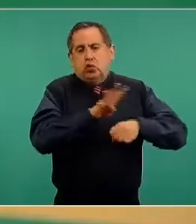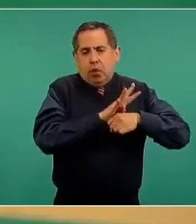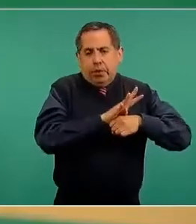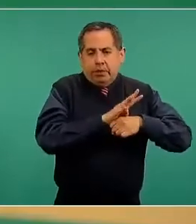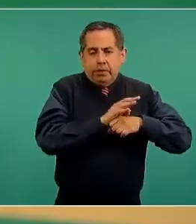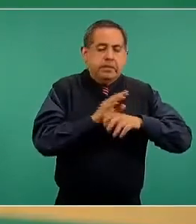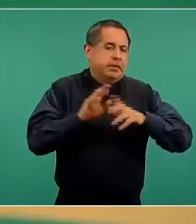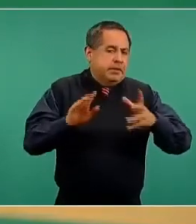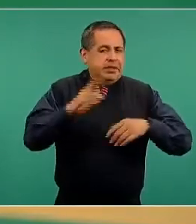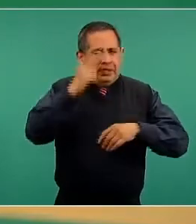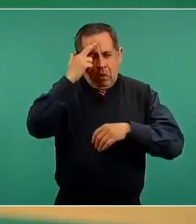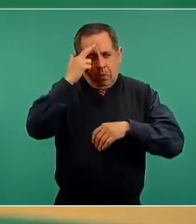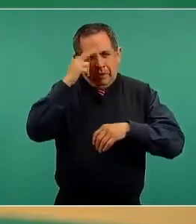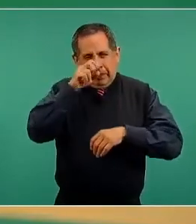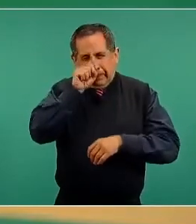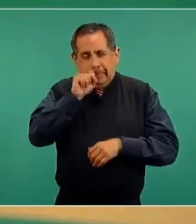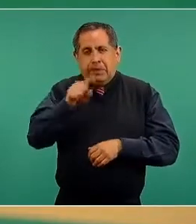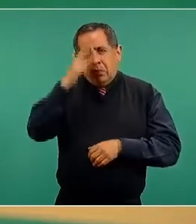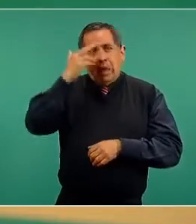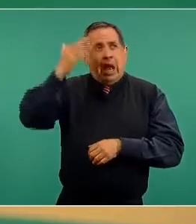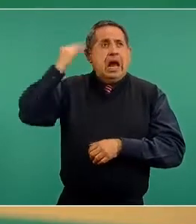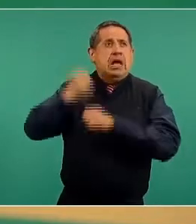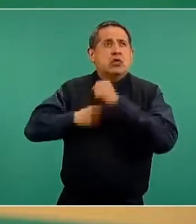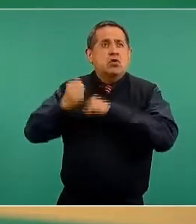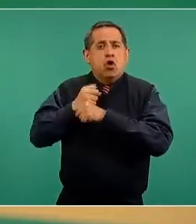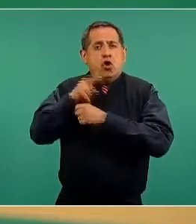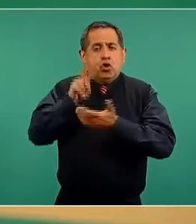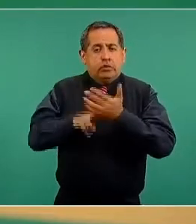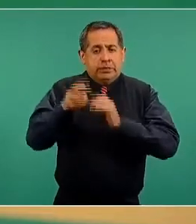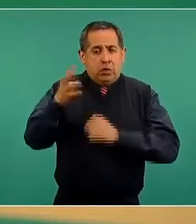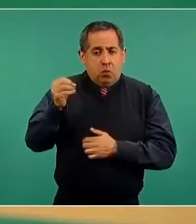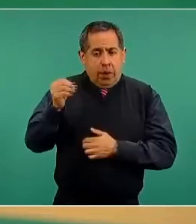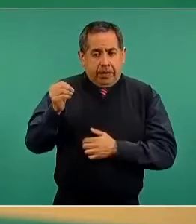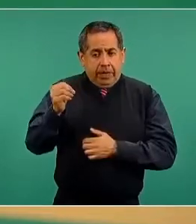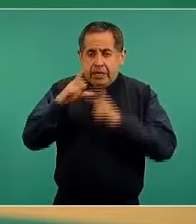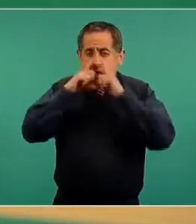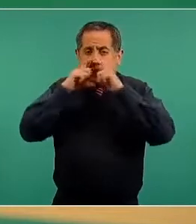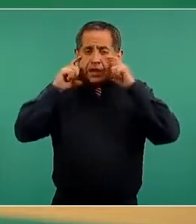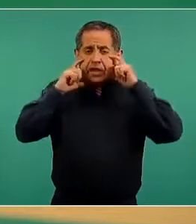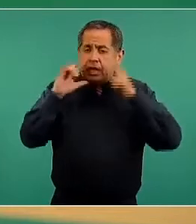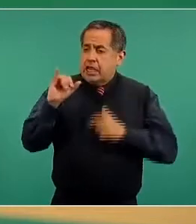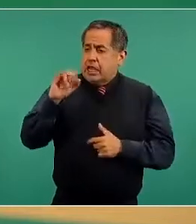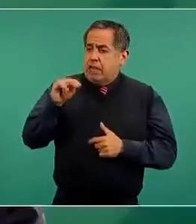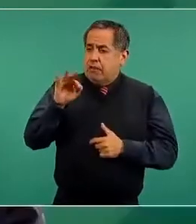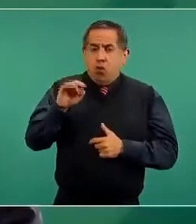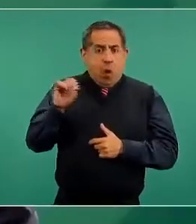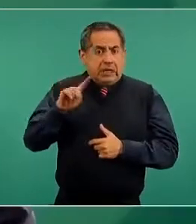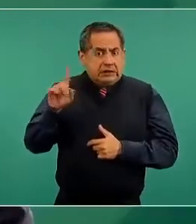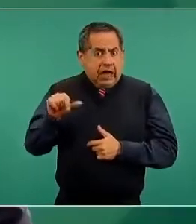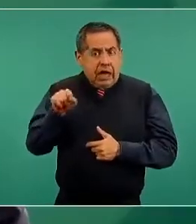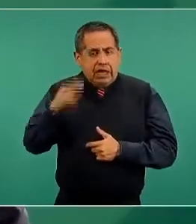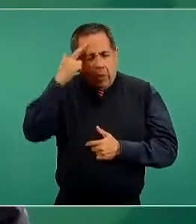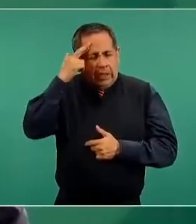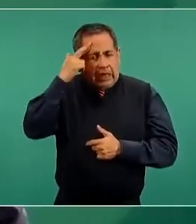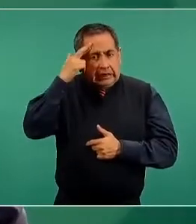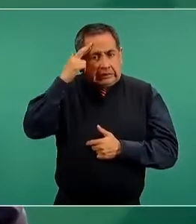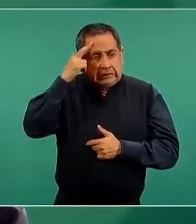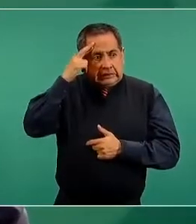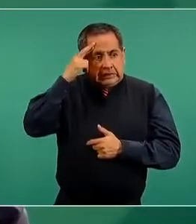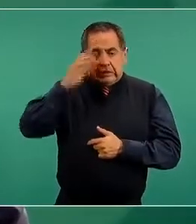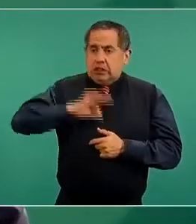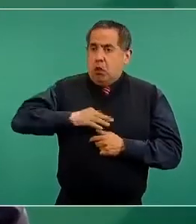lo vivimos directamente en la pandemia de influenza 2009, teníamos en un momento, en los momentos más críticos de la